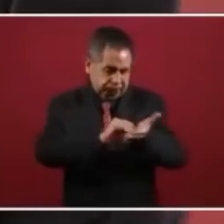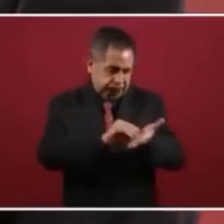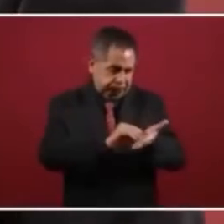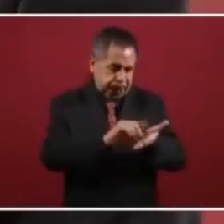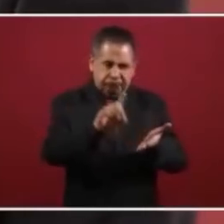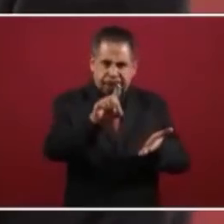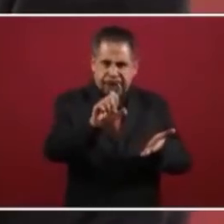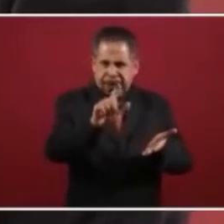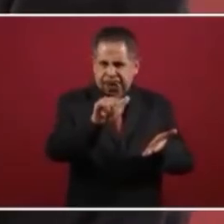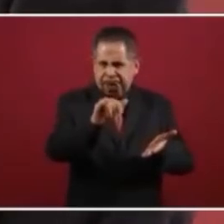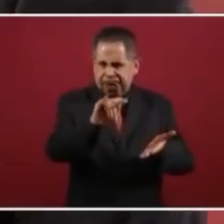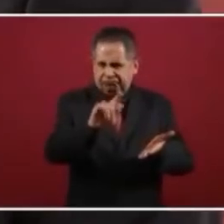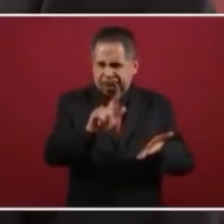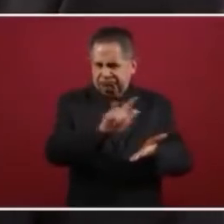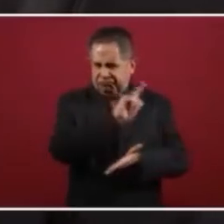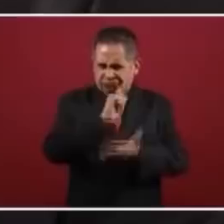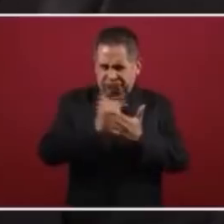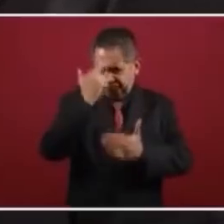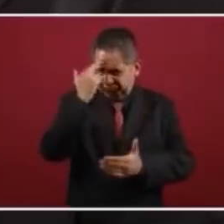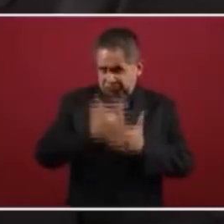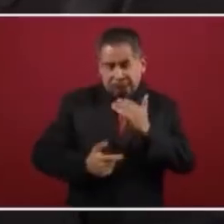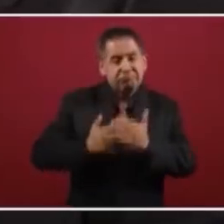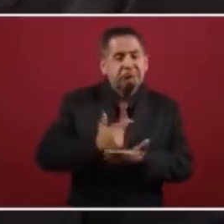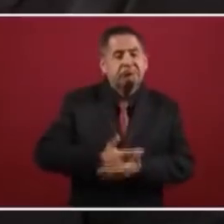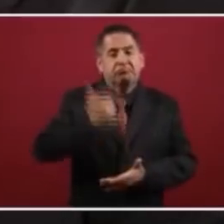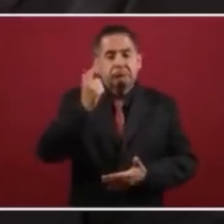Delito grave el robo de combustible.